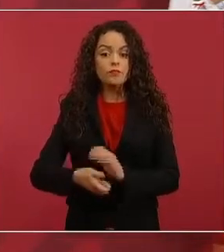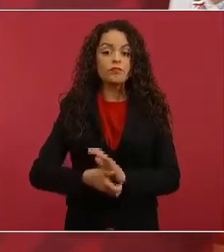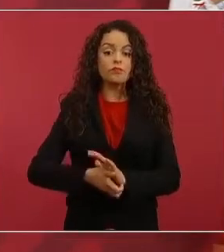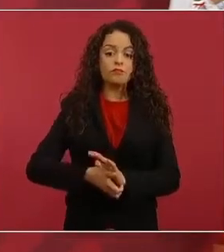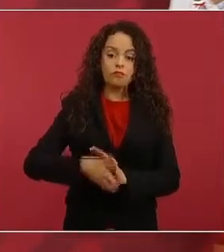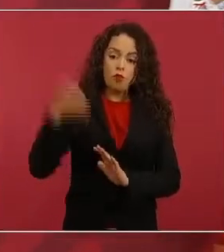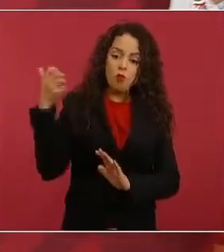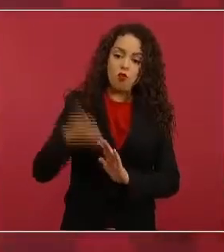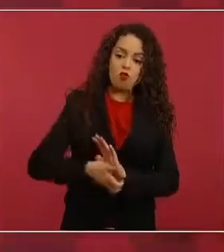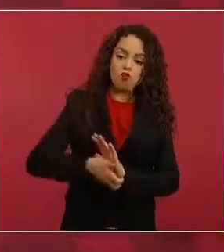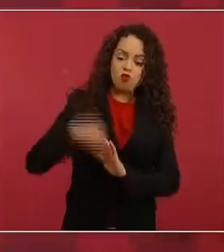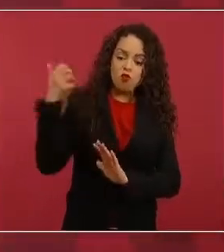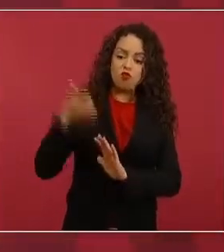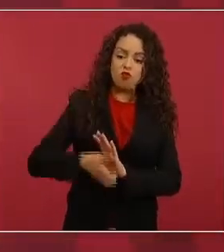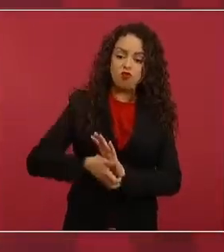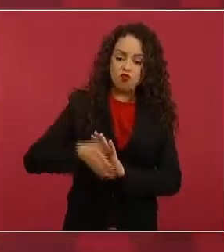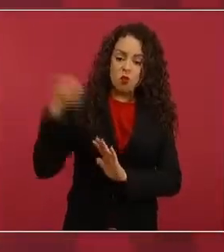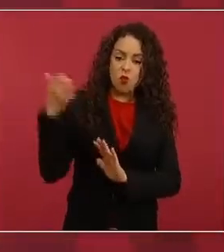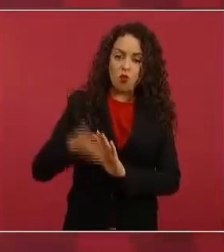un yacimiento